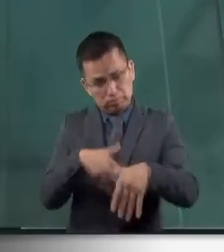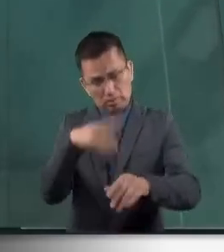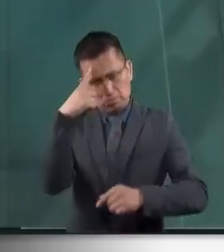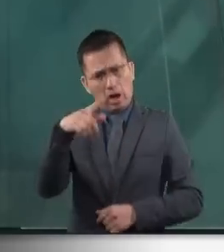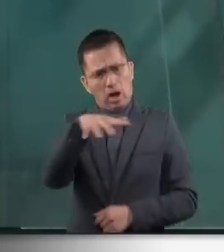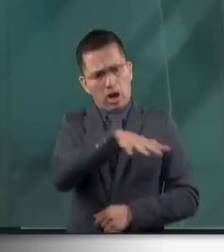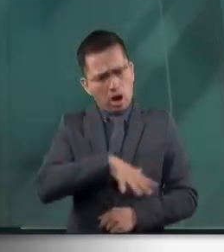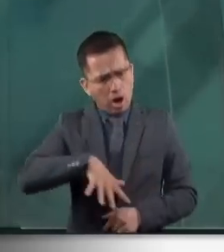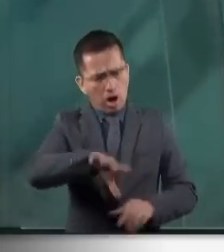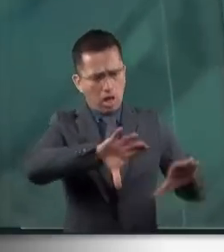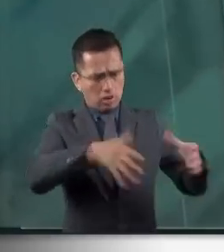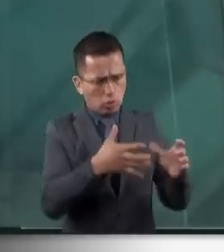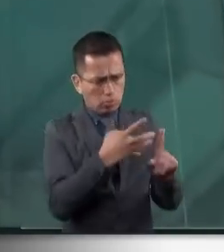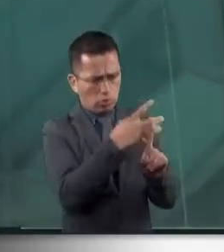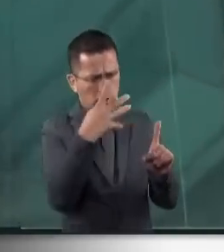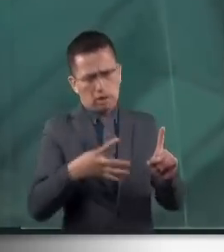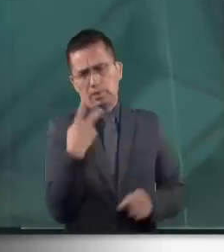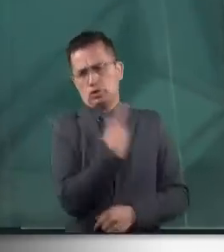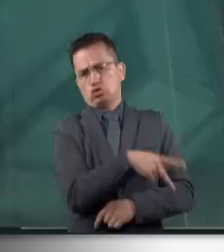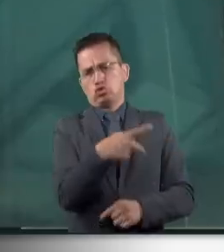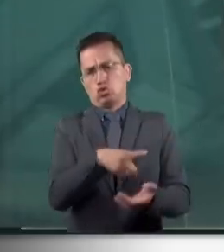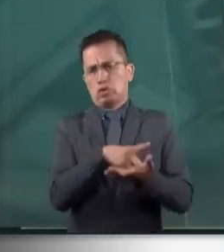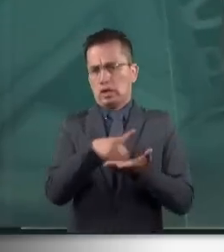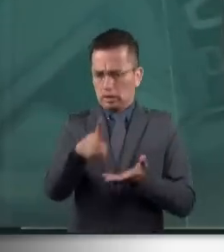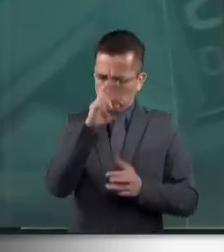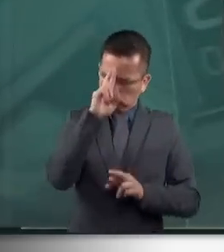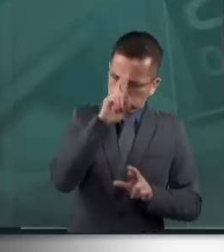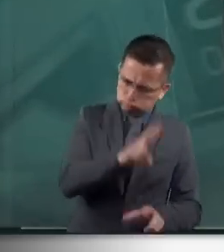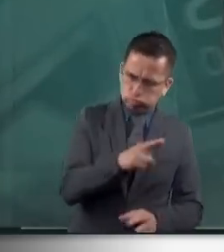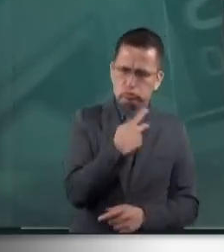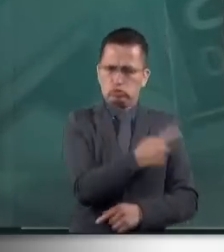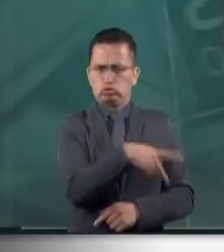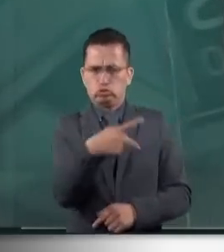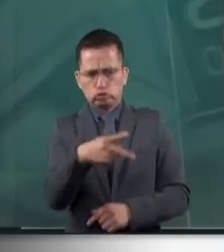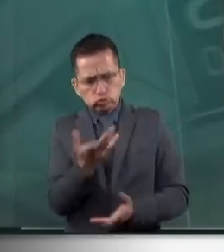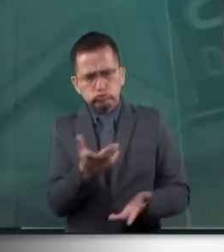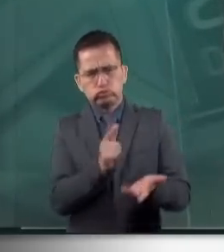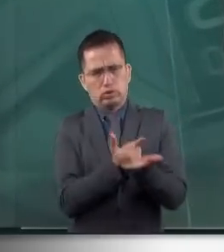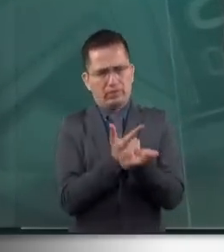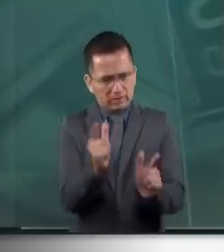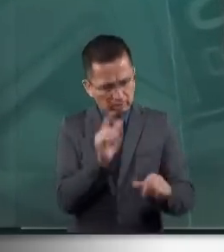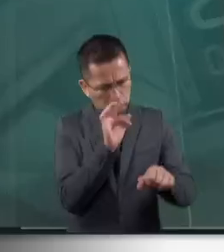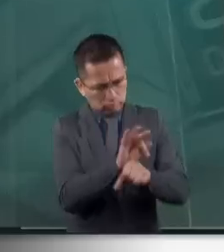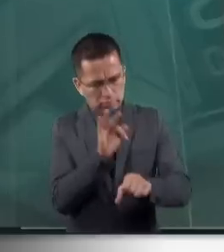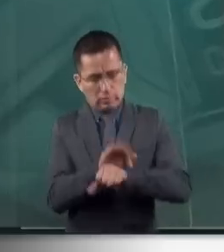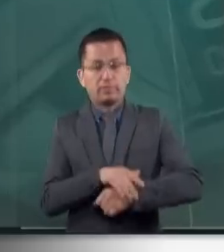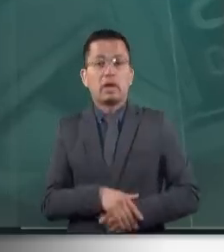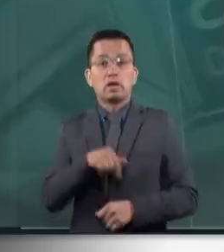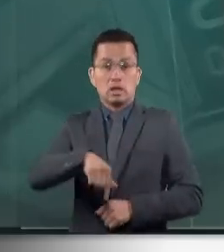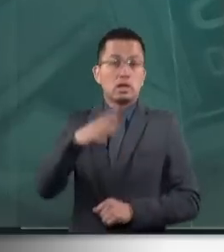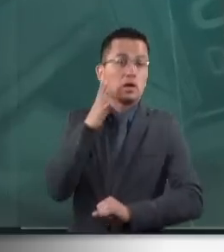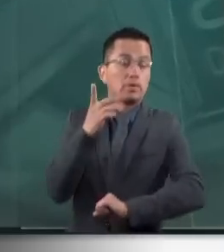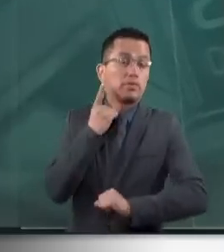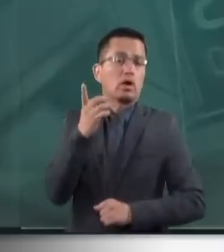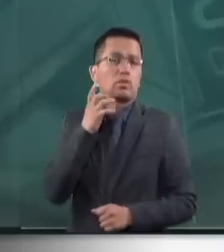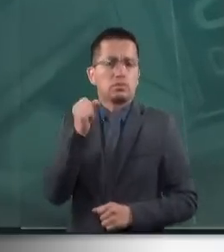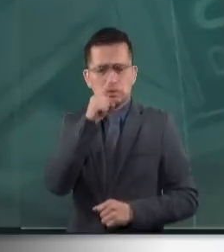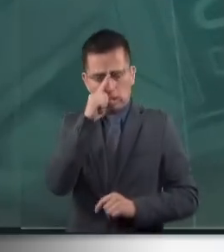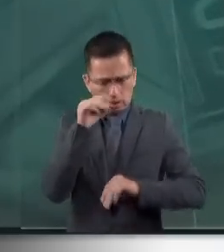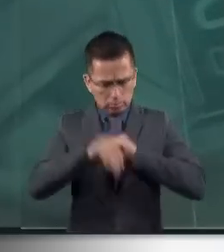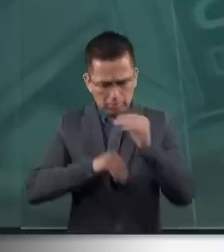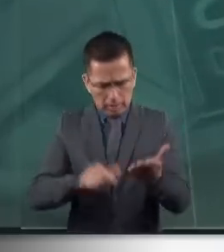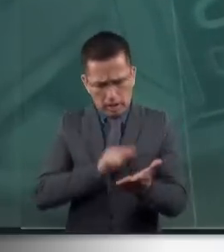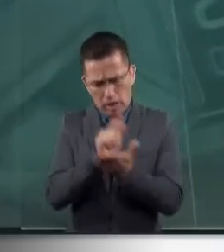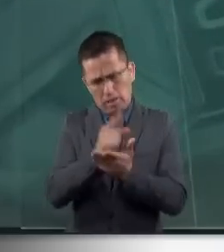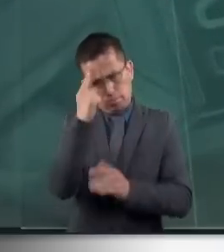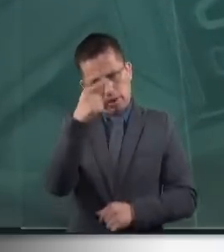comunidad. Cabe recordar que el Congreso trabajó en marcos legales para generar políticas públicas incluyentes, inclusivas. Pero para conocer un